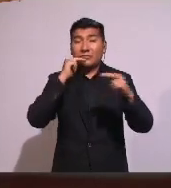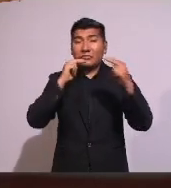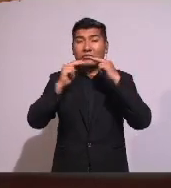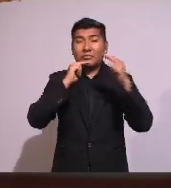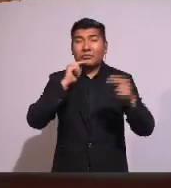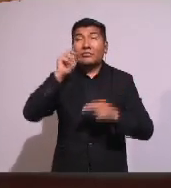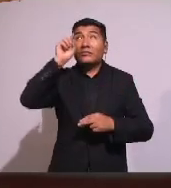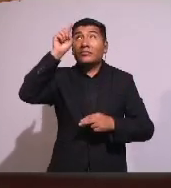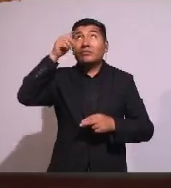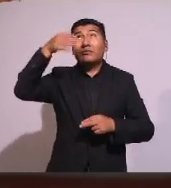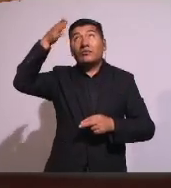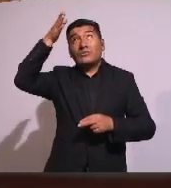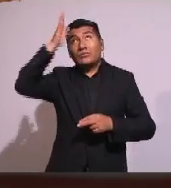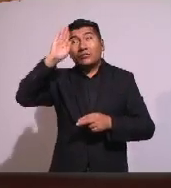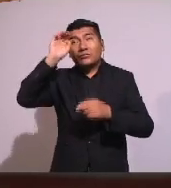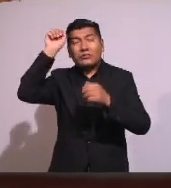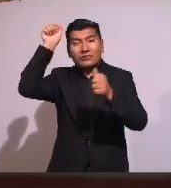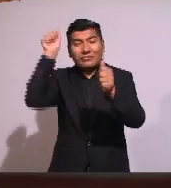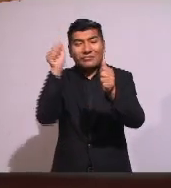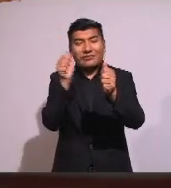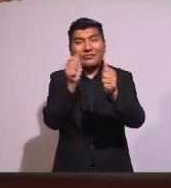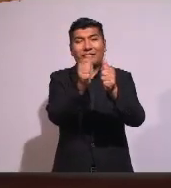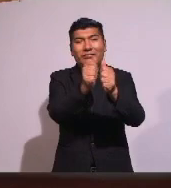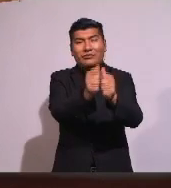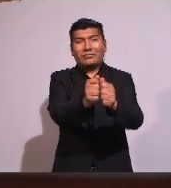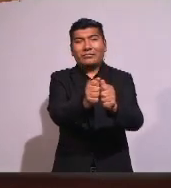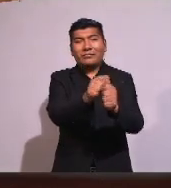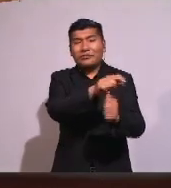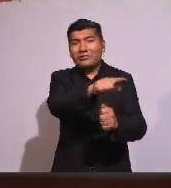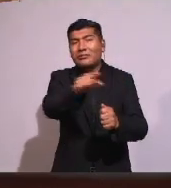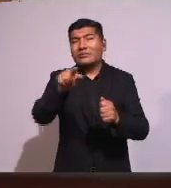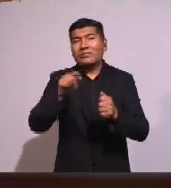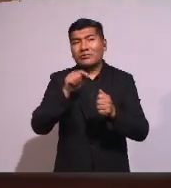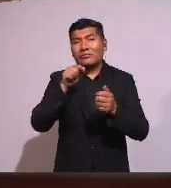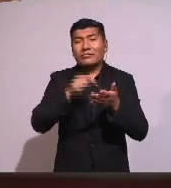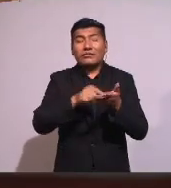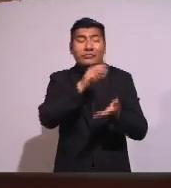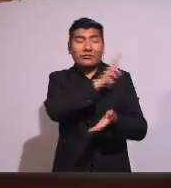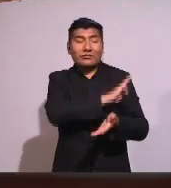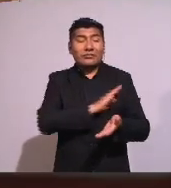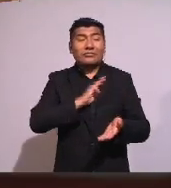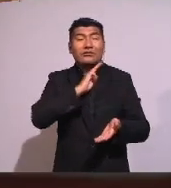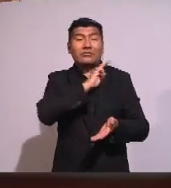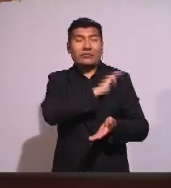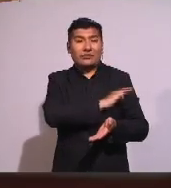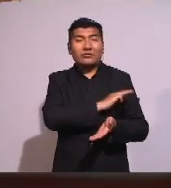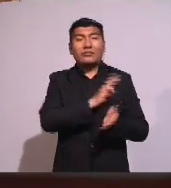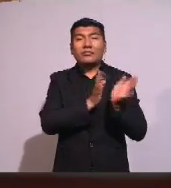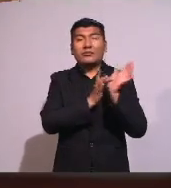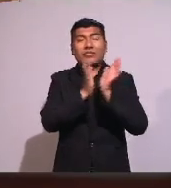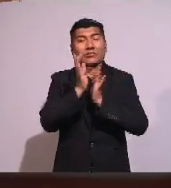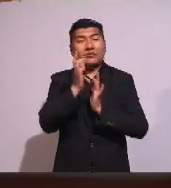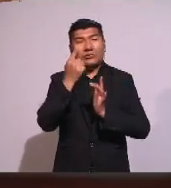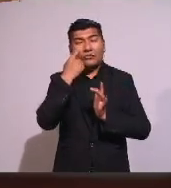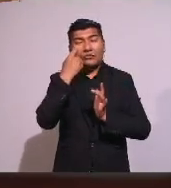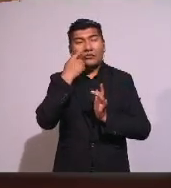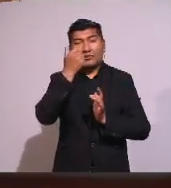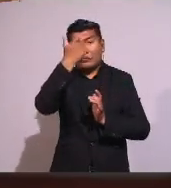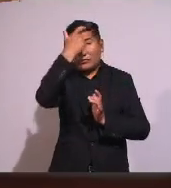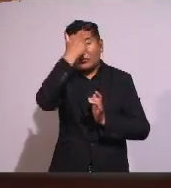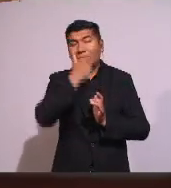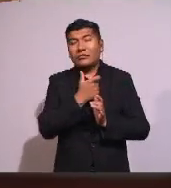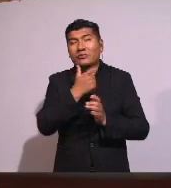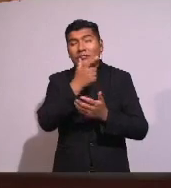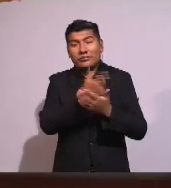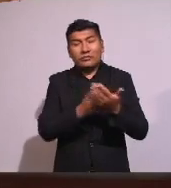Dios está con ellos. Esta fue la misión que Jesús reconoció como propia y que